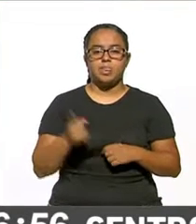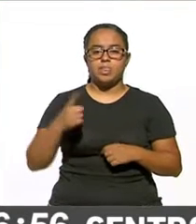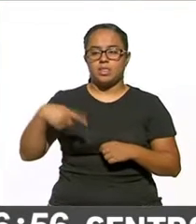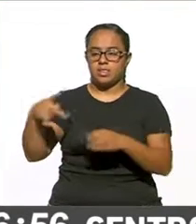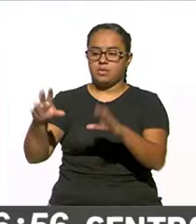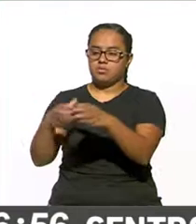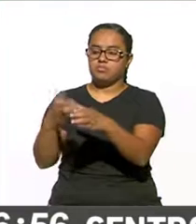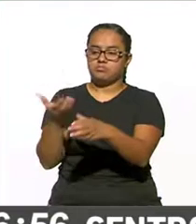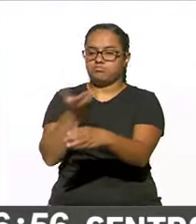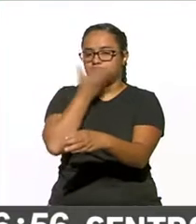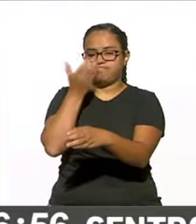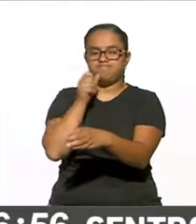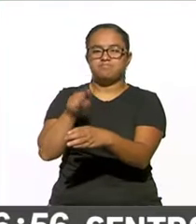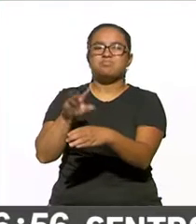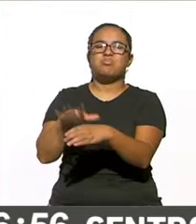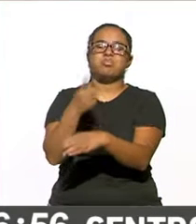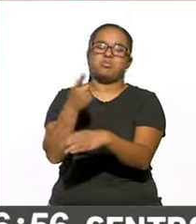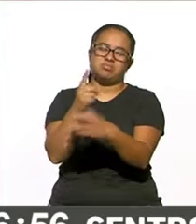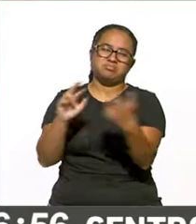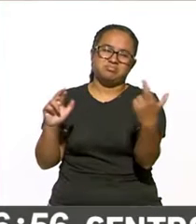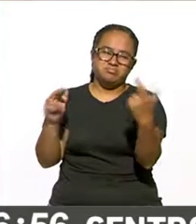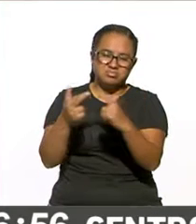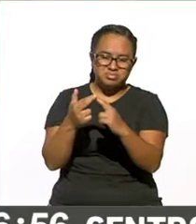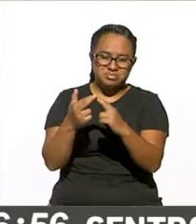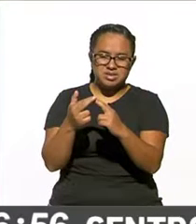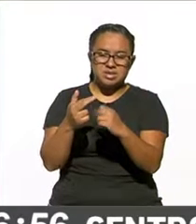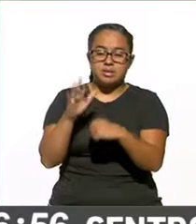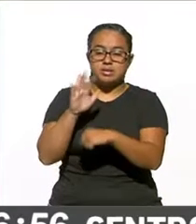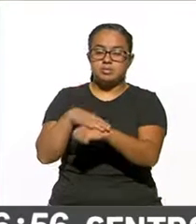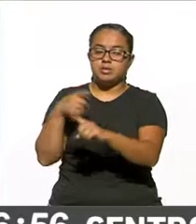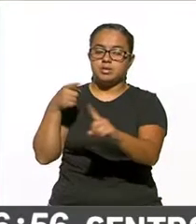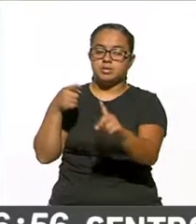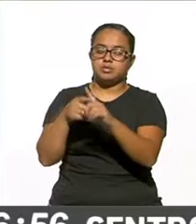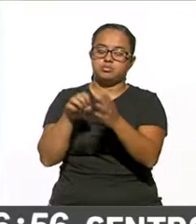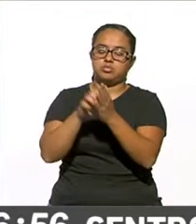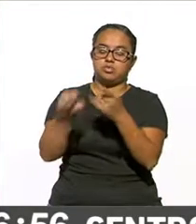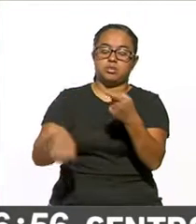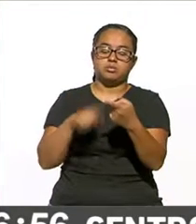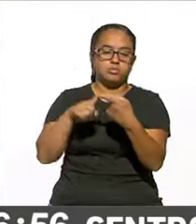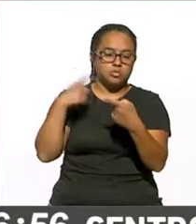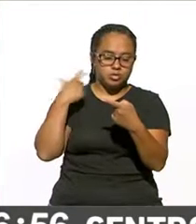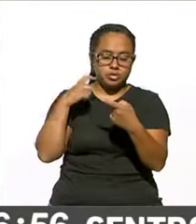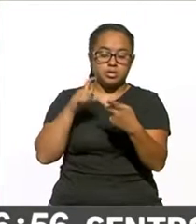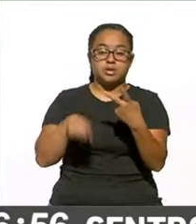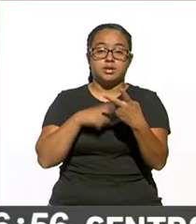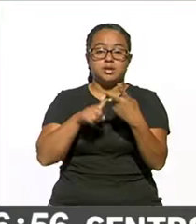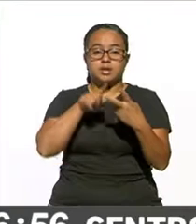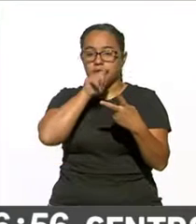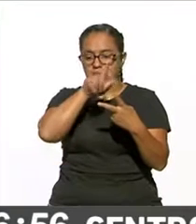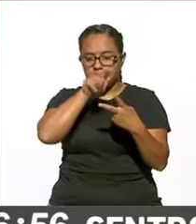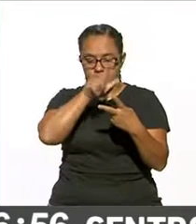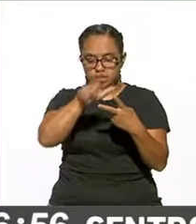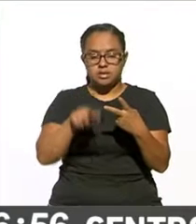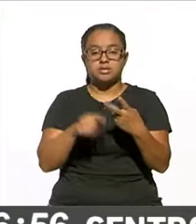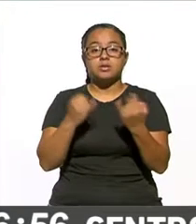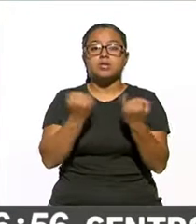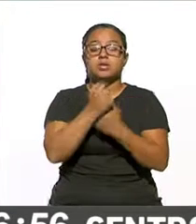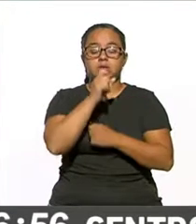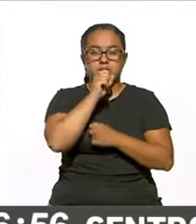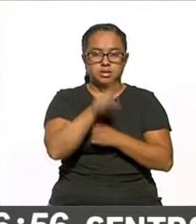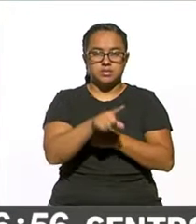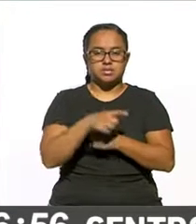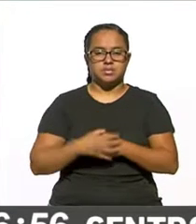conservadores por razones religiosas, principalmente como Querétaro, Jalisco.